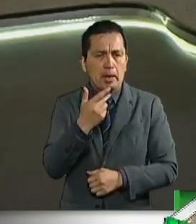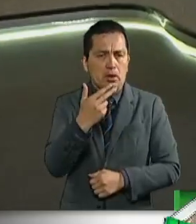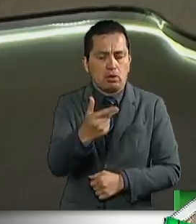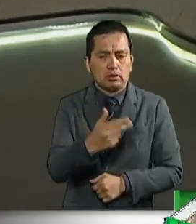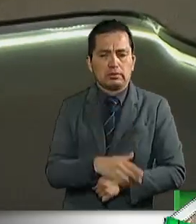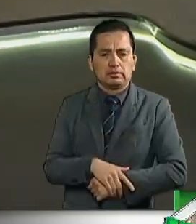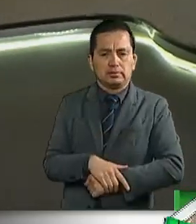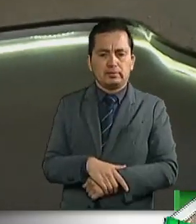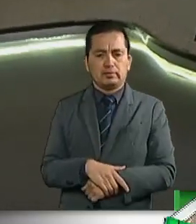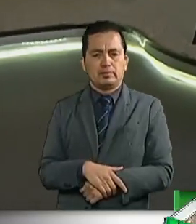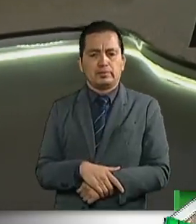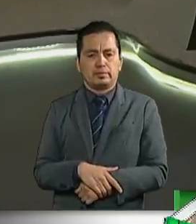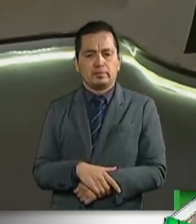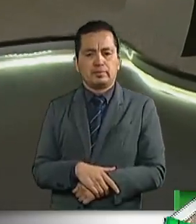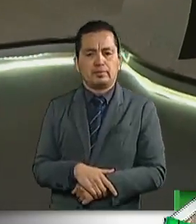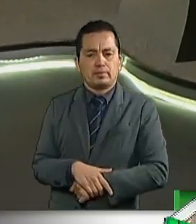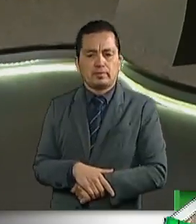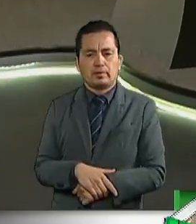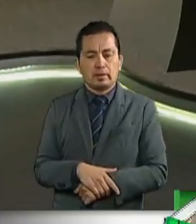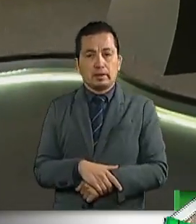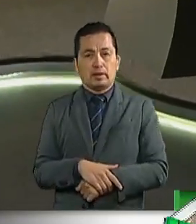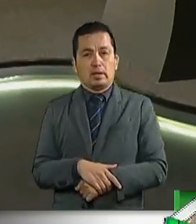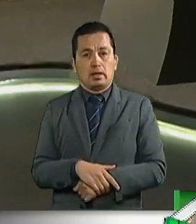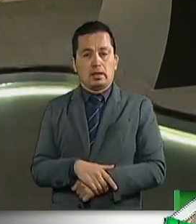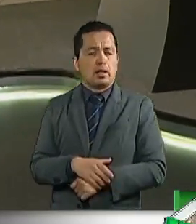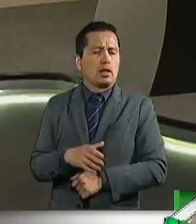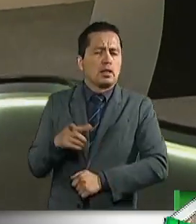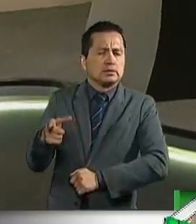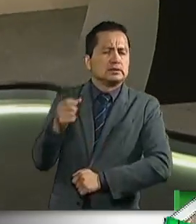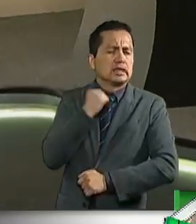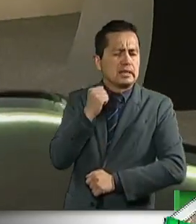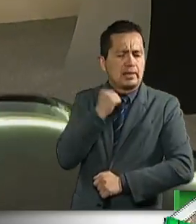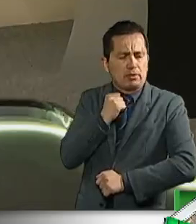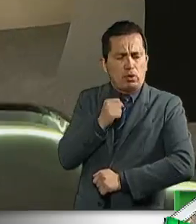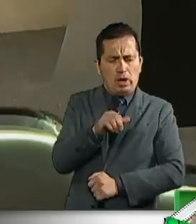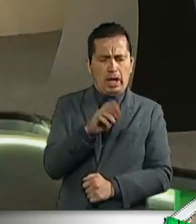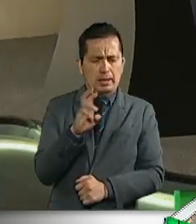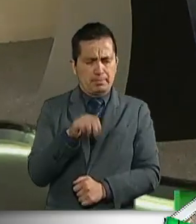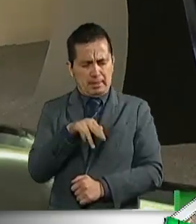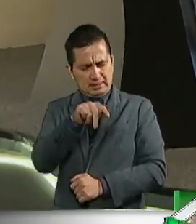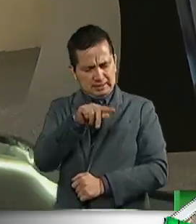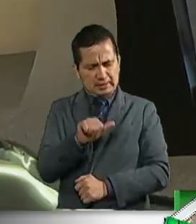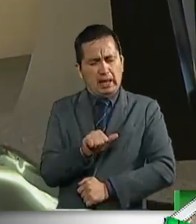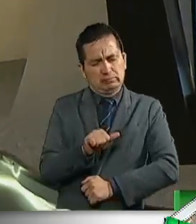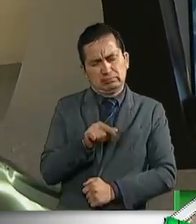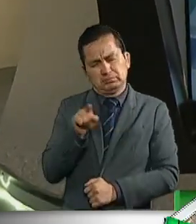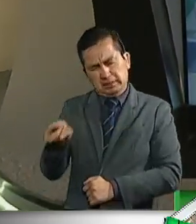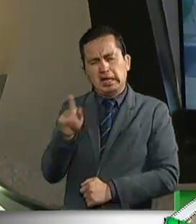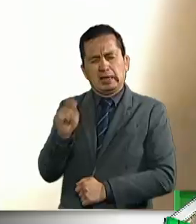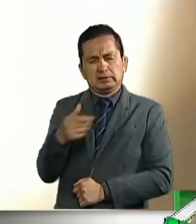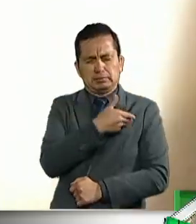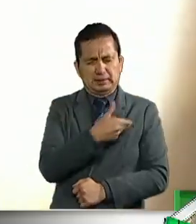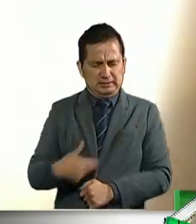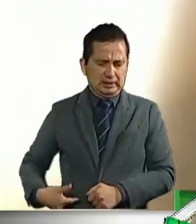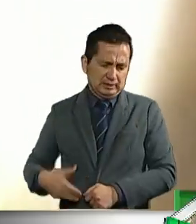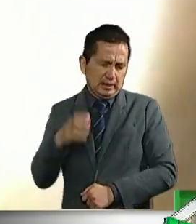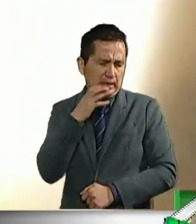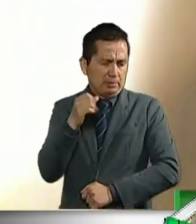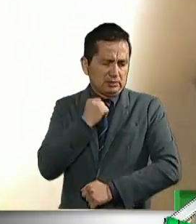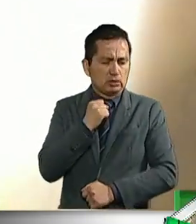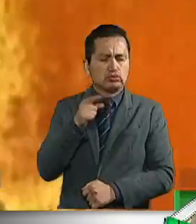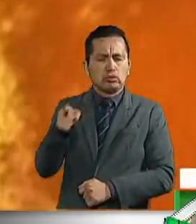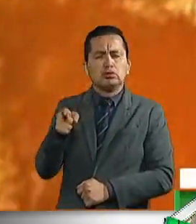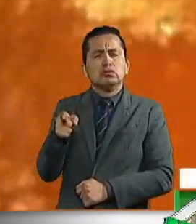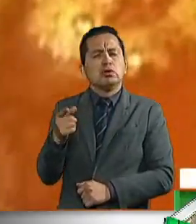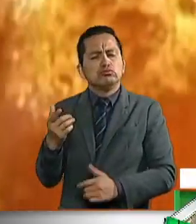con esto porque una de las propuestas del senador Alejandro Armenta presidente pues del senado presentada ante el